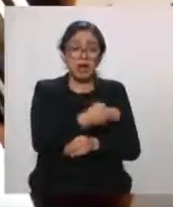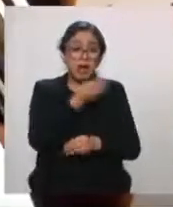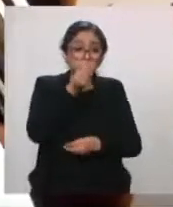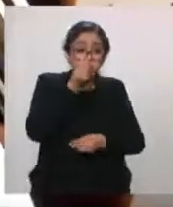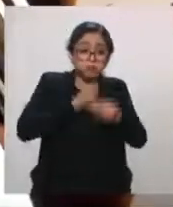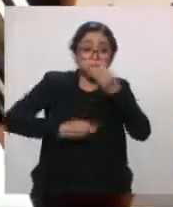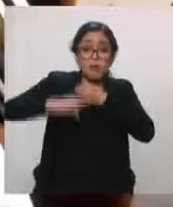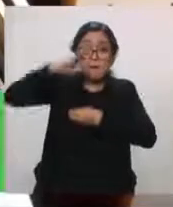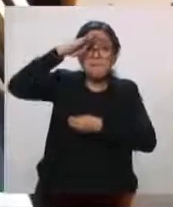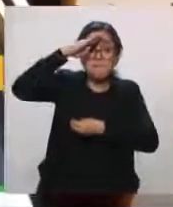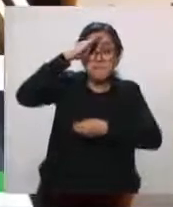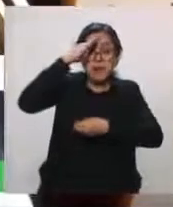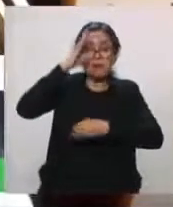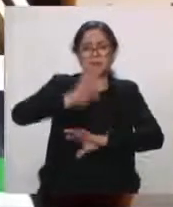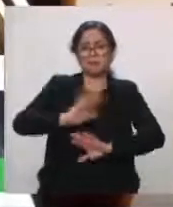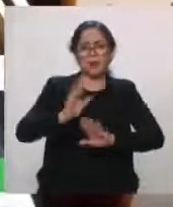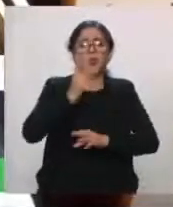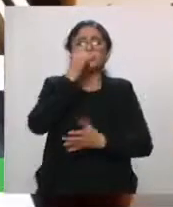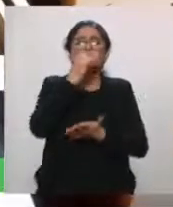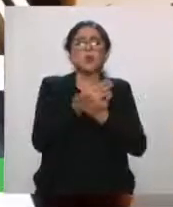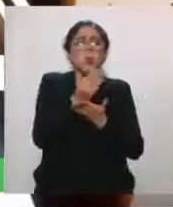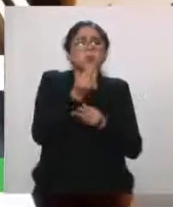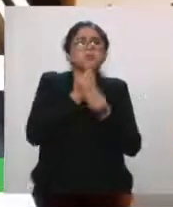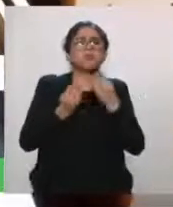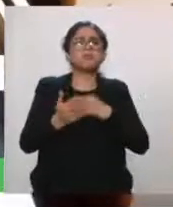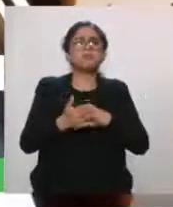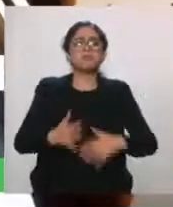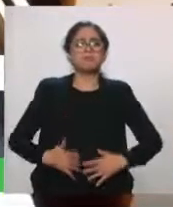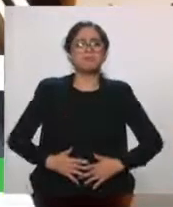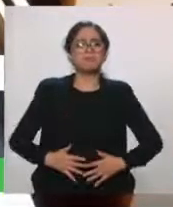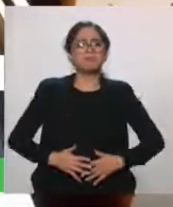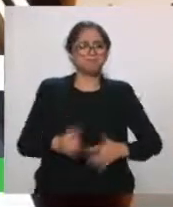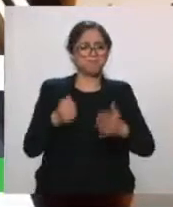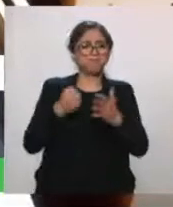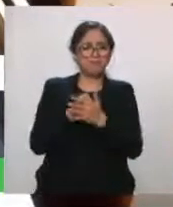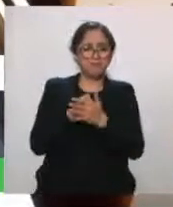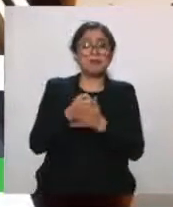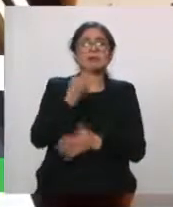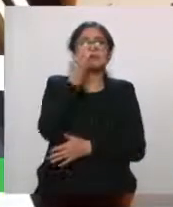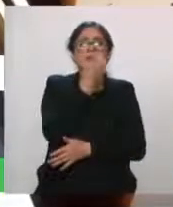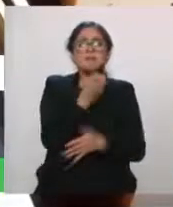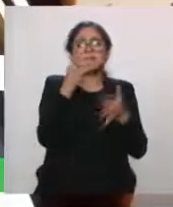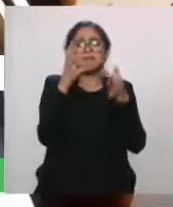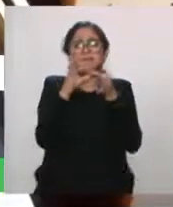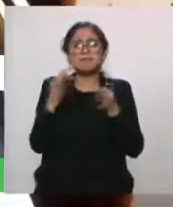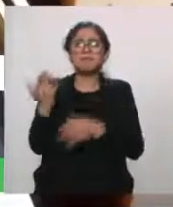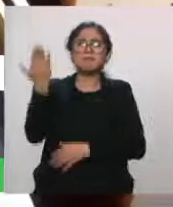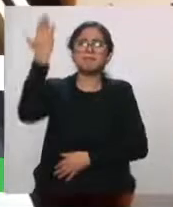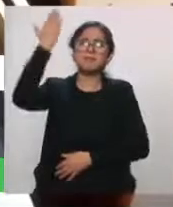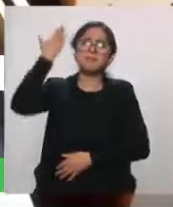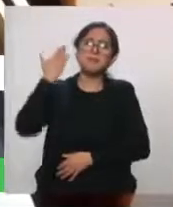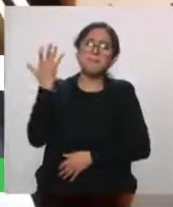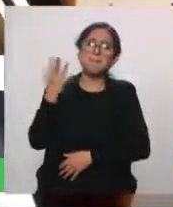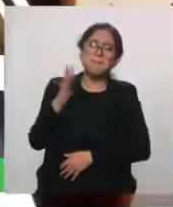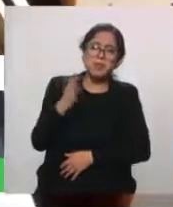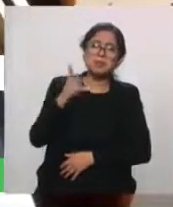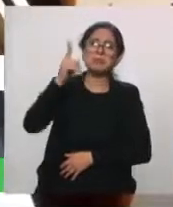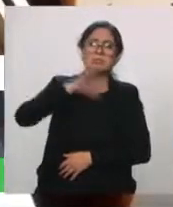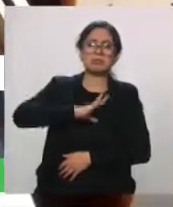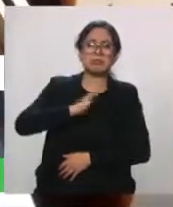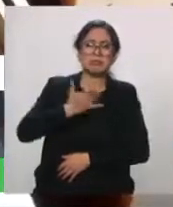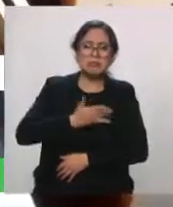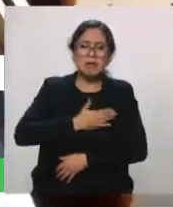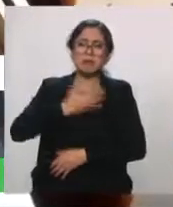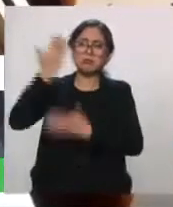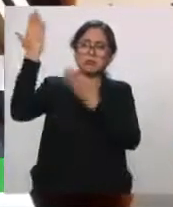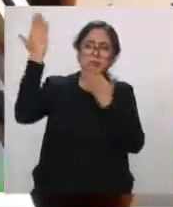moderada, pero es una... Y eso explica que los pueblos, antes de la llegada de los españoles, eran pueblos